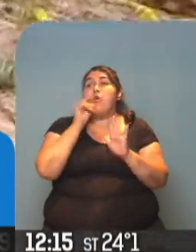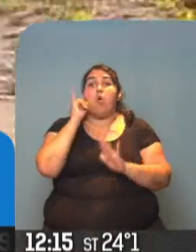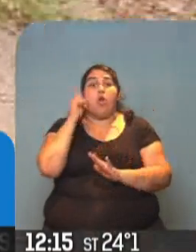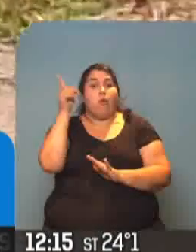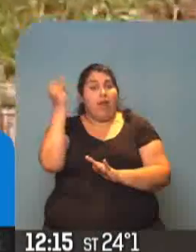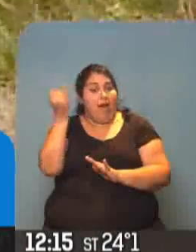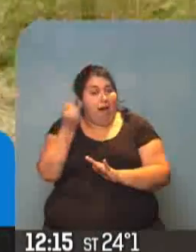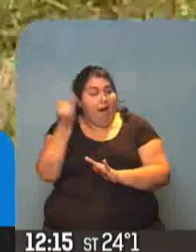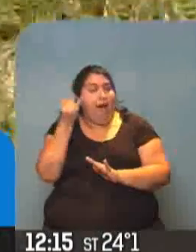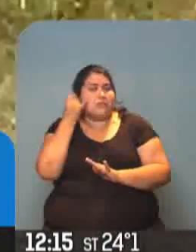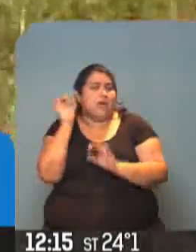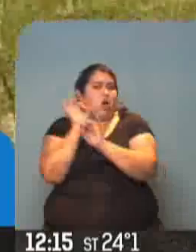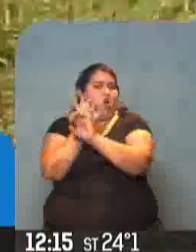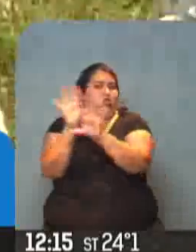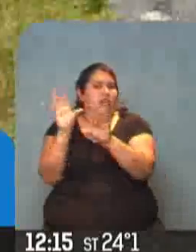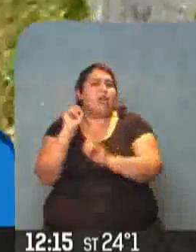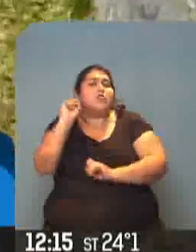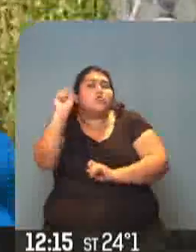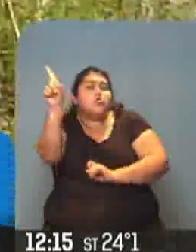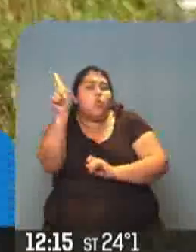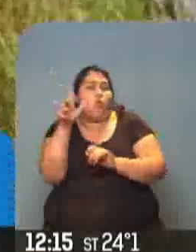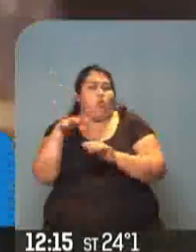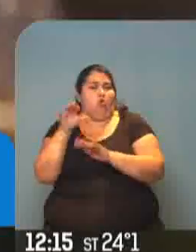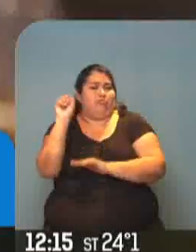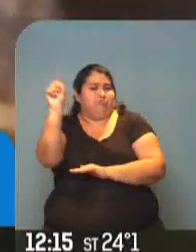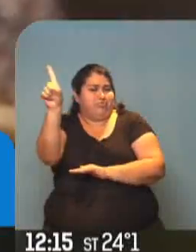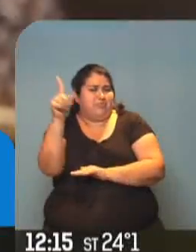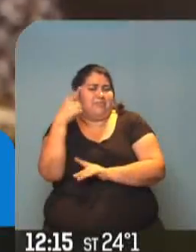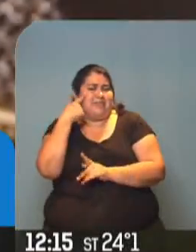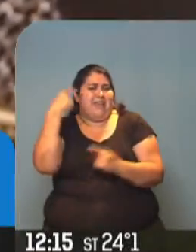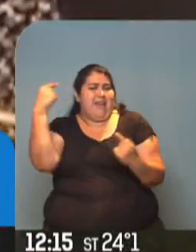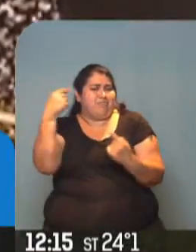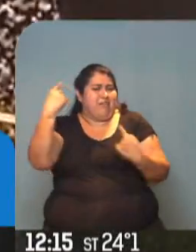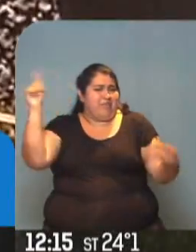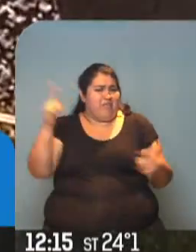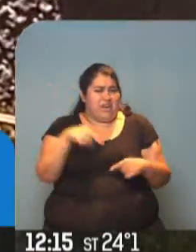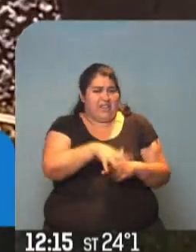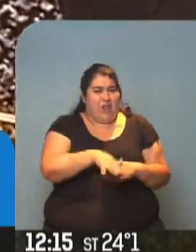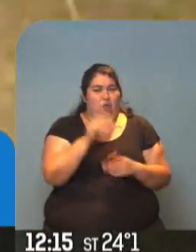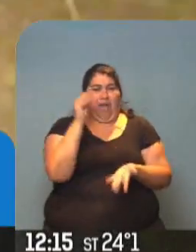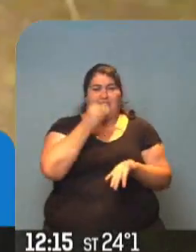trata de un contagio de un lugar autóctono, es decir, que no tiene nada que ver con lo que ocurrió en Epuyén. Mira.